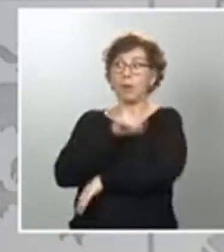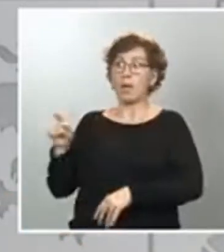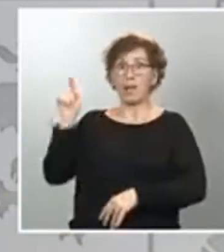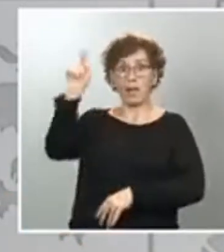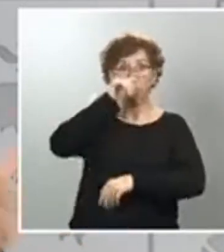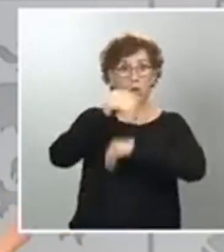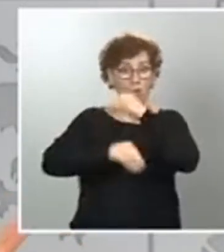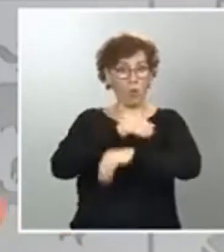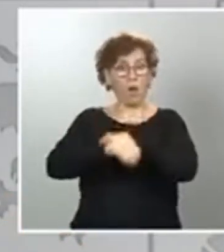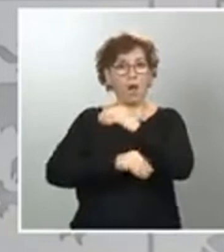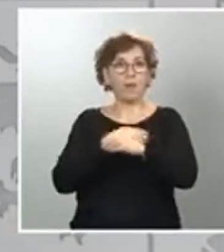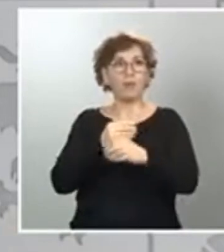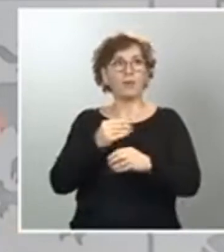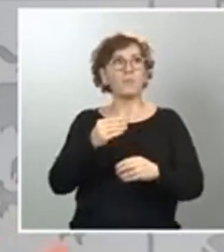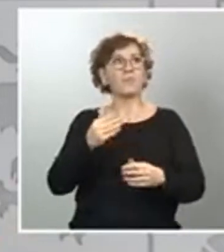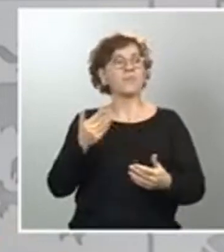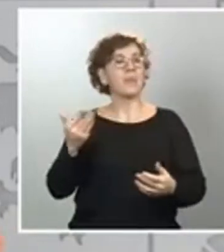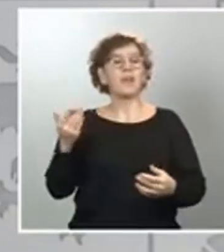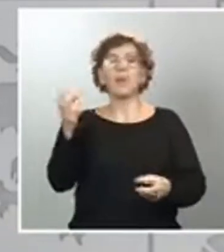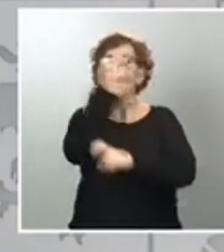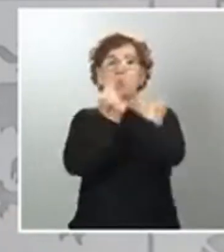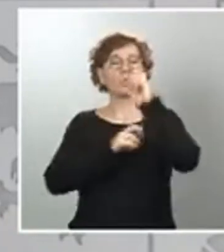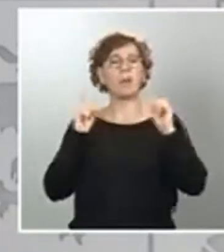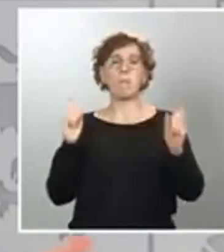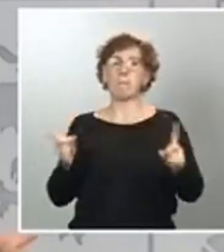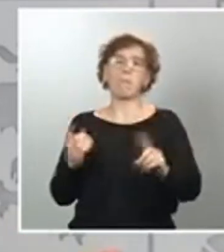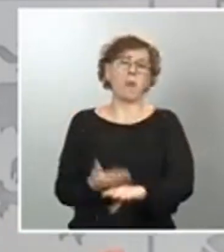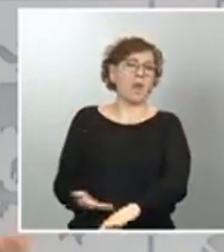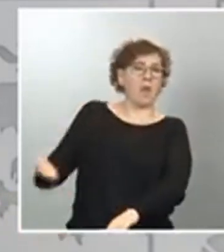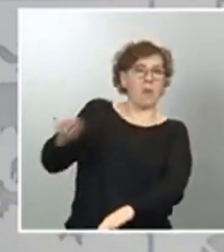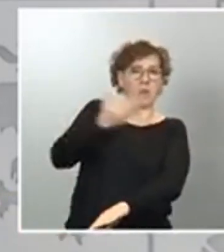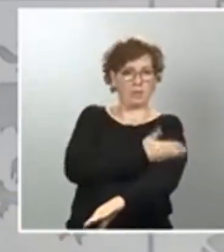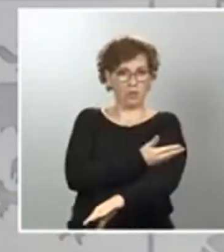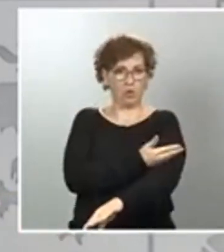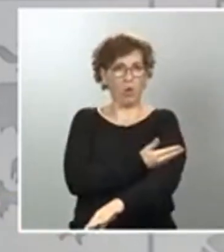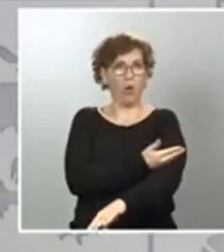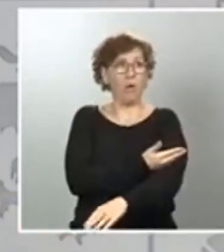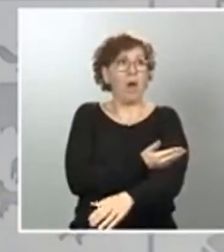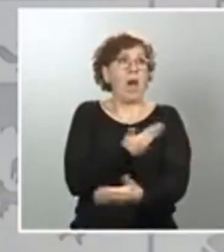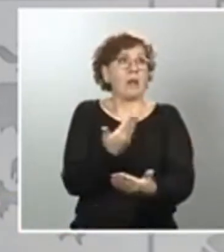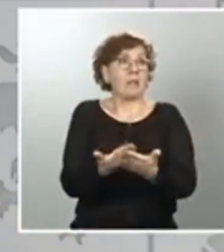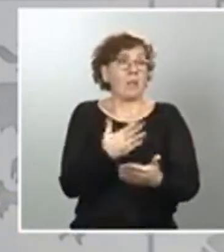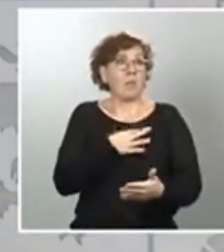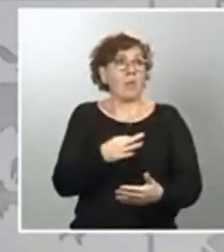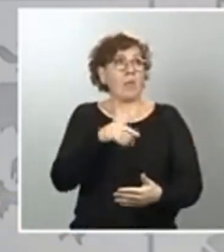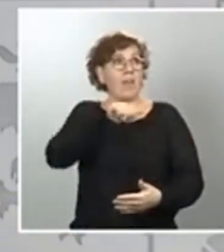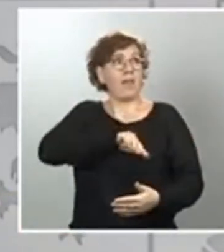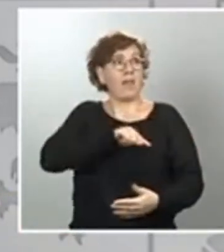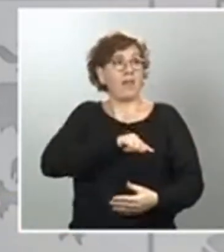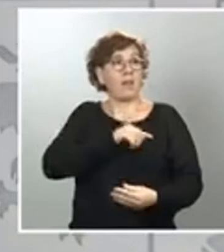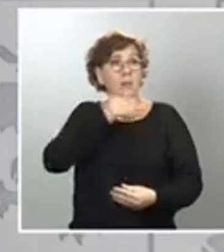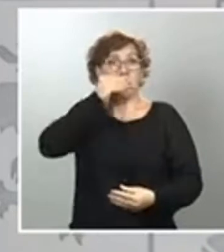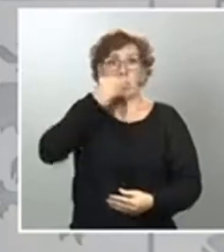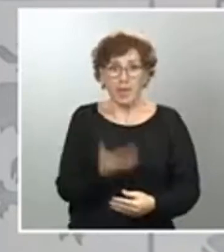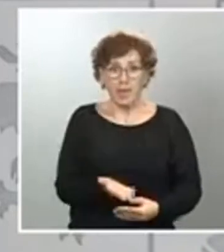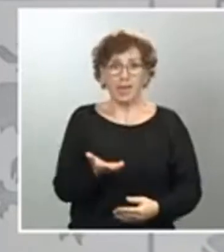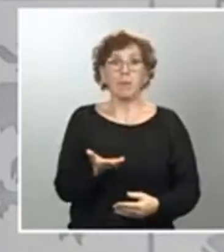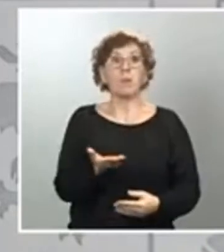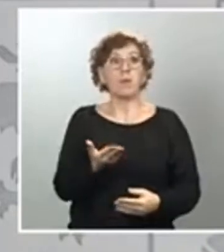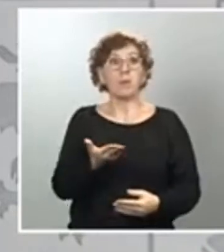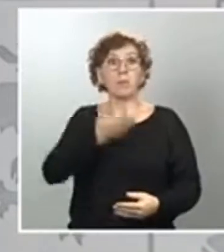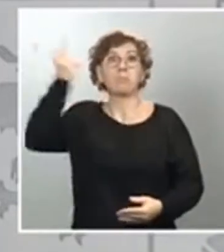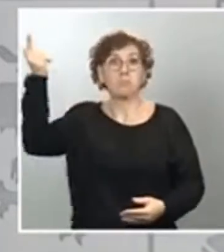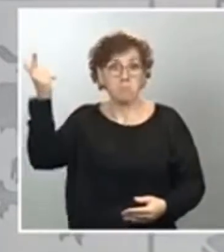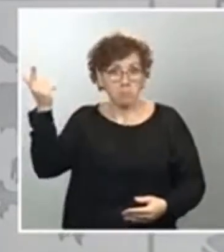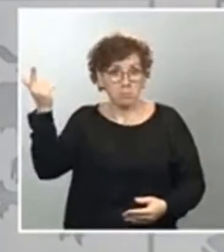con la mayor capacidad de previsión, hasta incluso de buena voluntad, y actúan de buena fe. pero a lo mejor no se cumplen. A lo